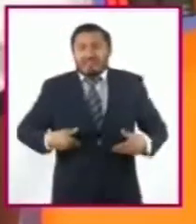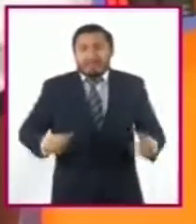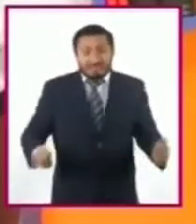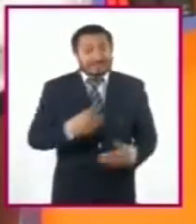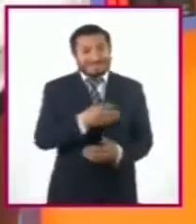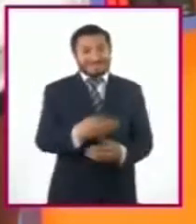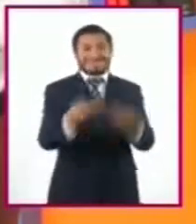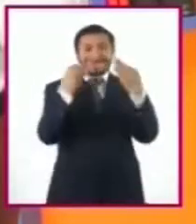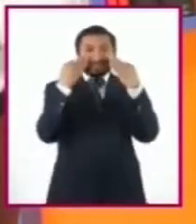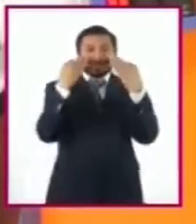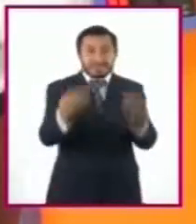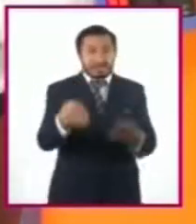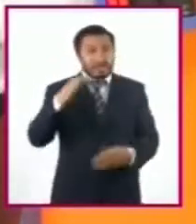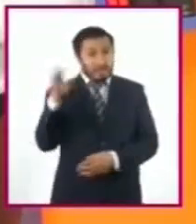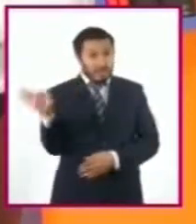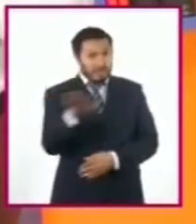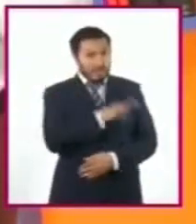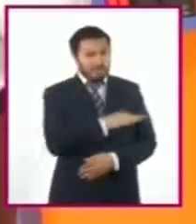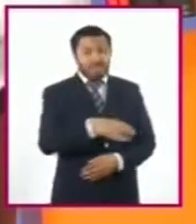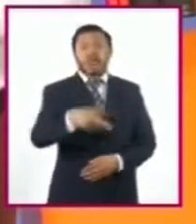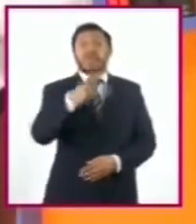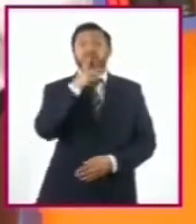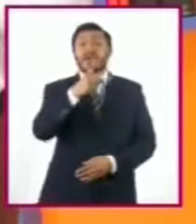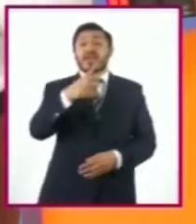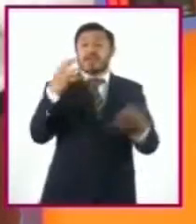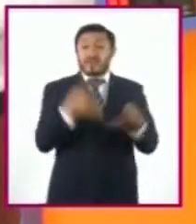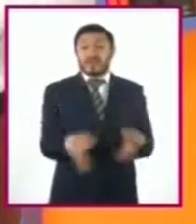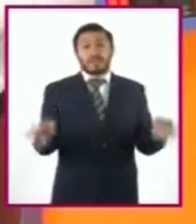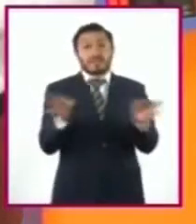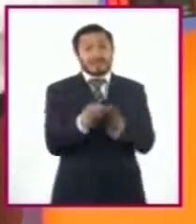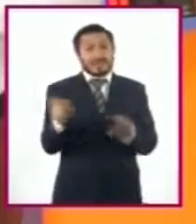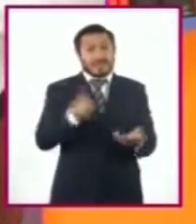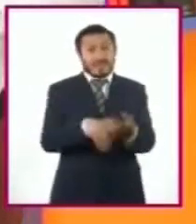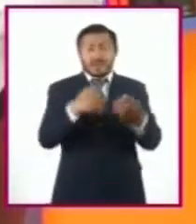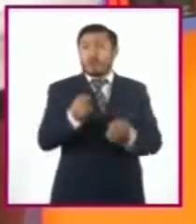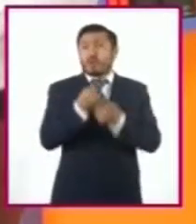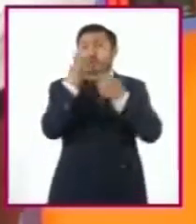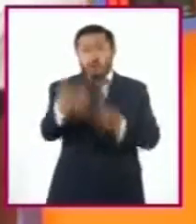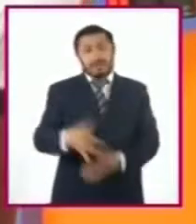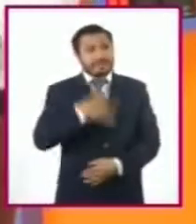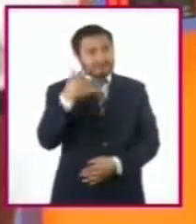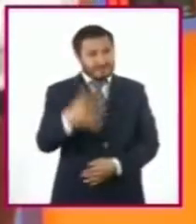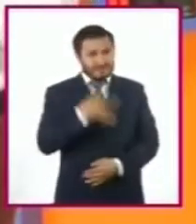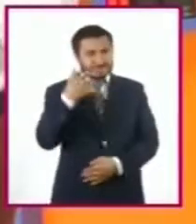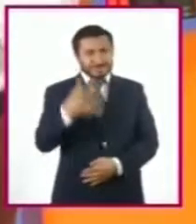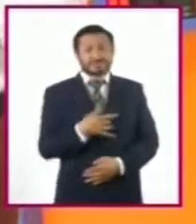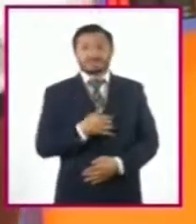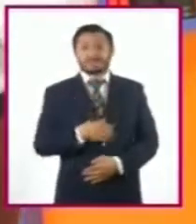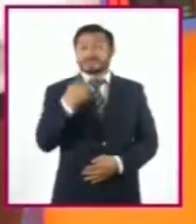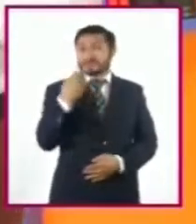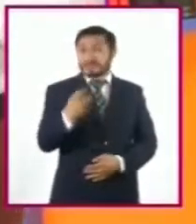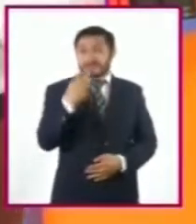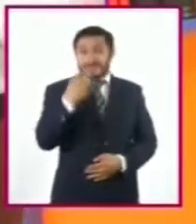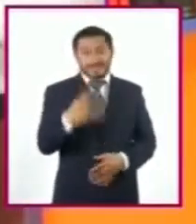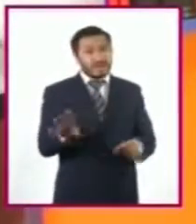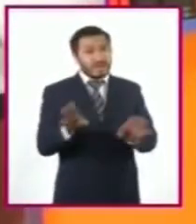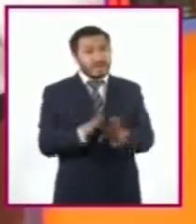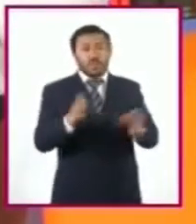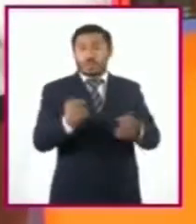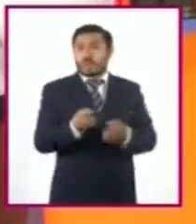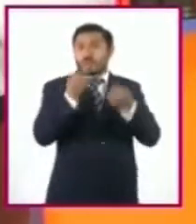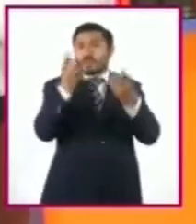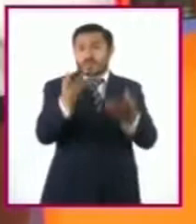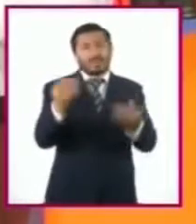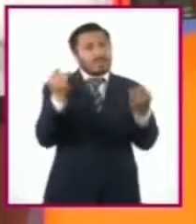la esperanza es una palabra clave en el poema que apela a los sentimientos. Además de eso que comenta, que